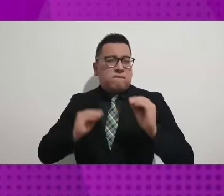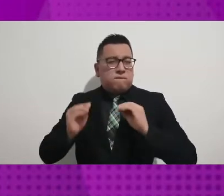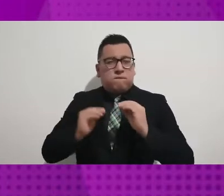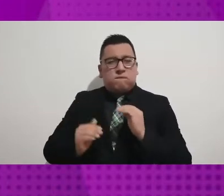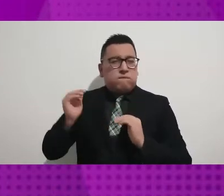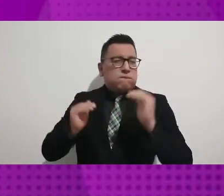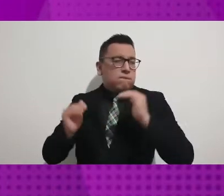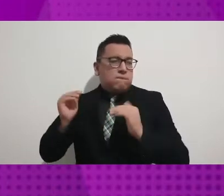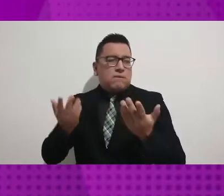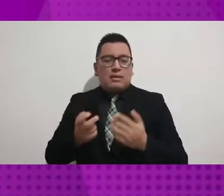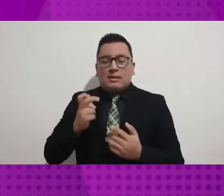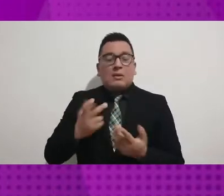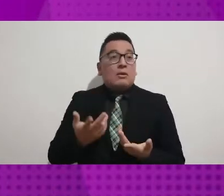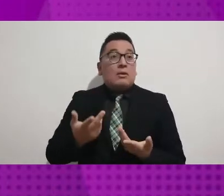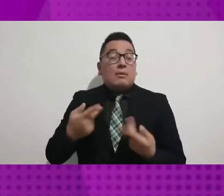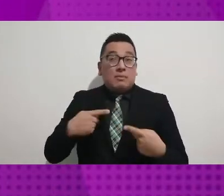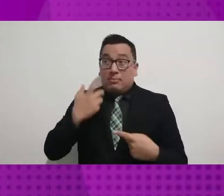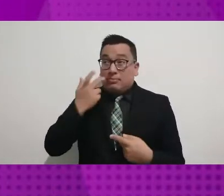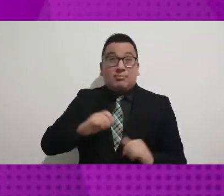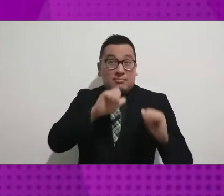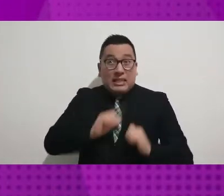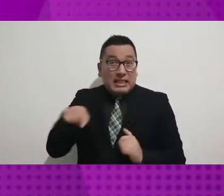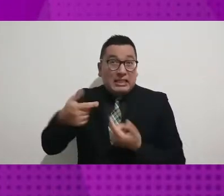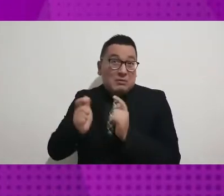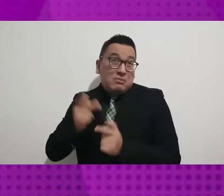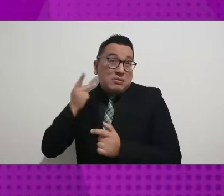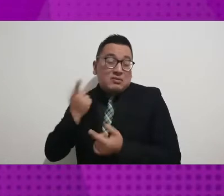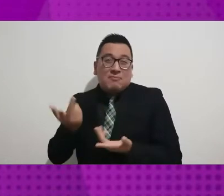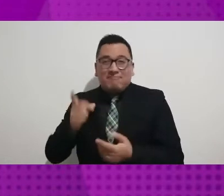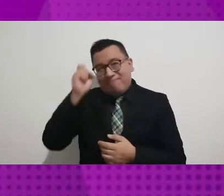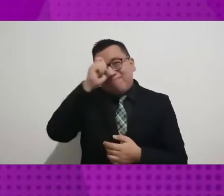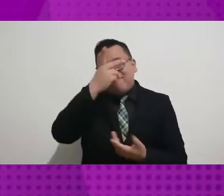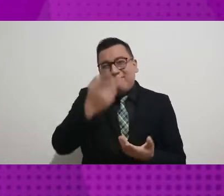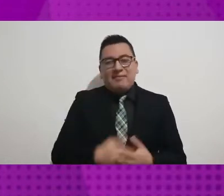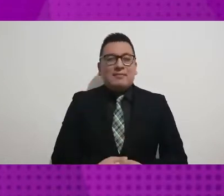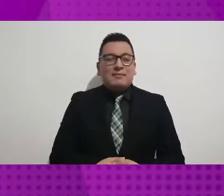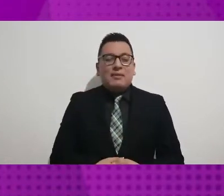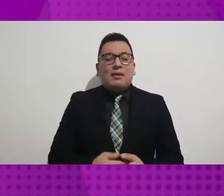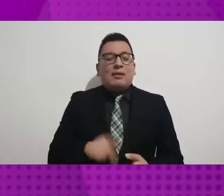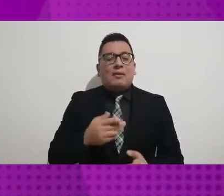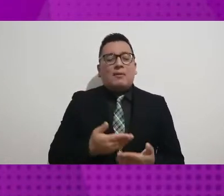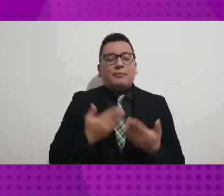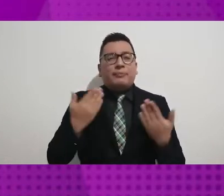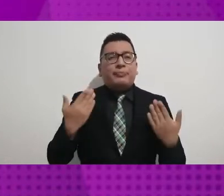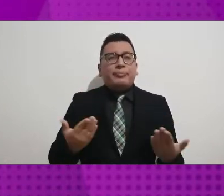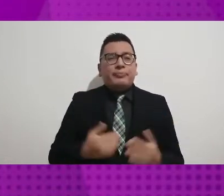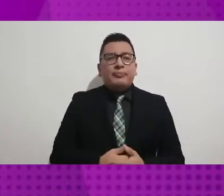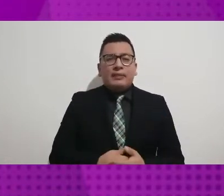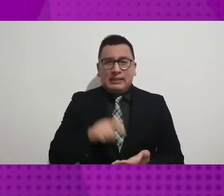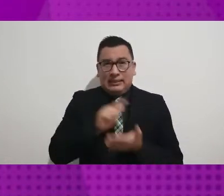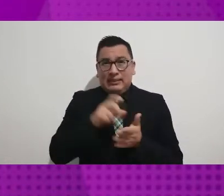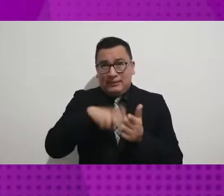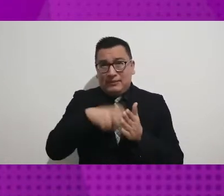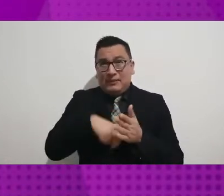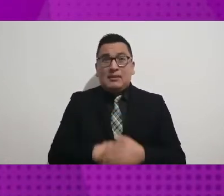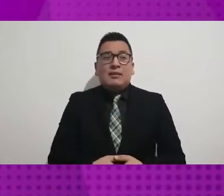y eso obstaculiza o no permite facilitar. Lo que la reforma de 2012 ha permitido es facilitar a la ciudadanía. No deja